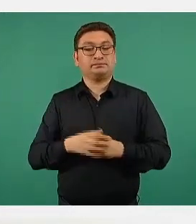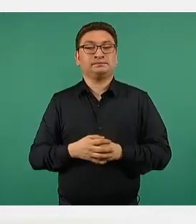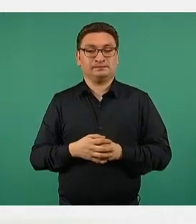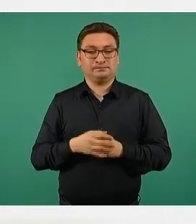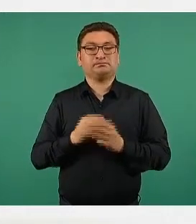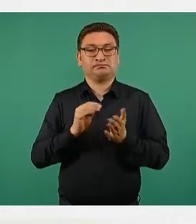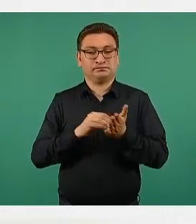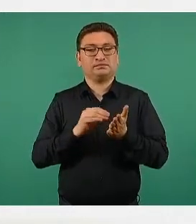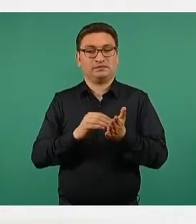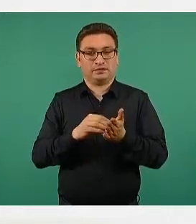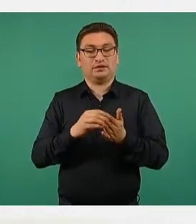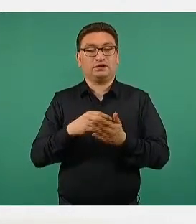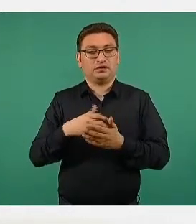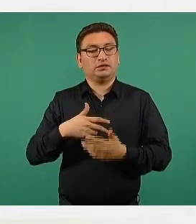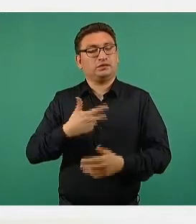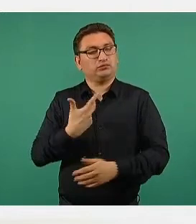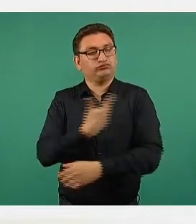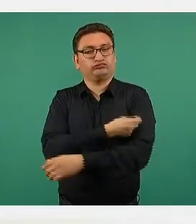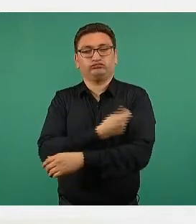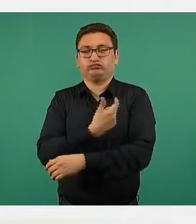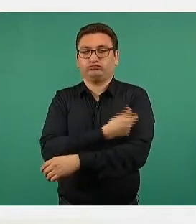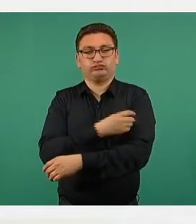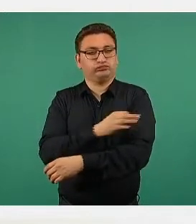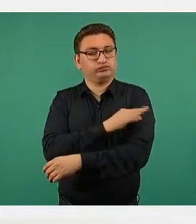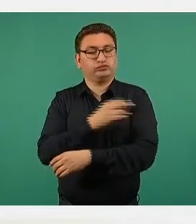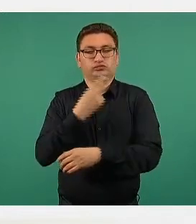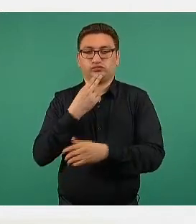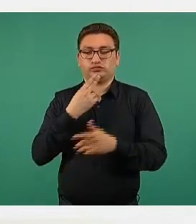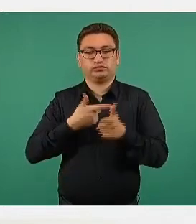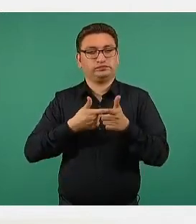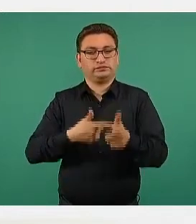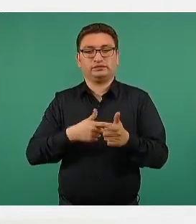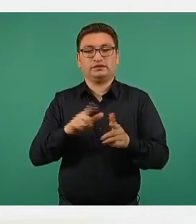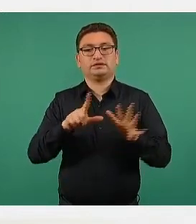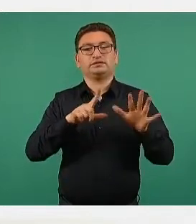una eficiencia importante en la aplicación de vacunas, logrando